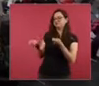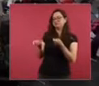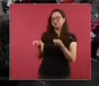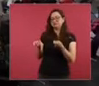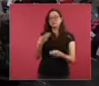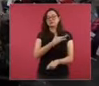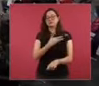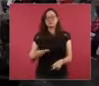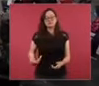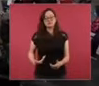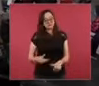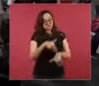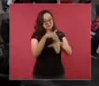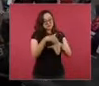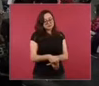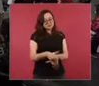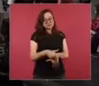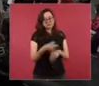en el poder ejecutivo.